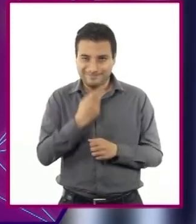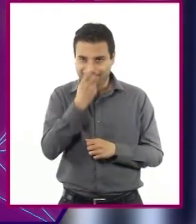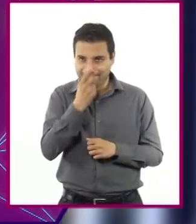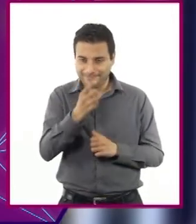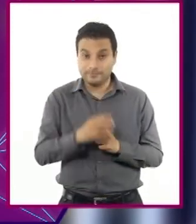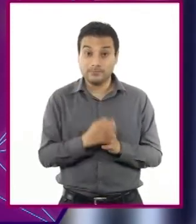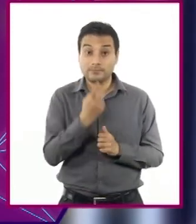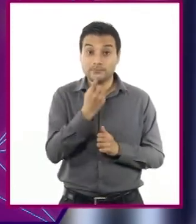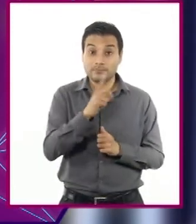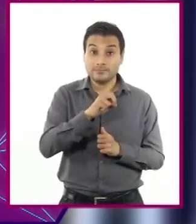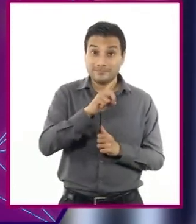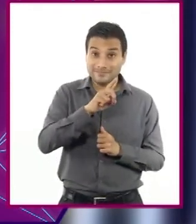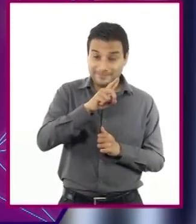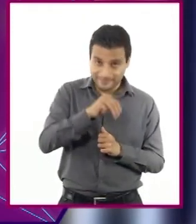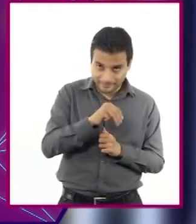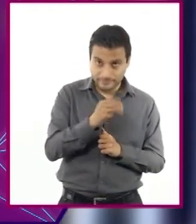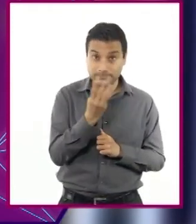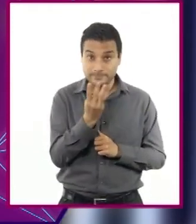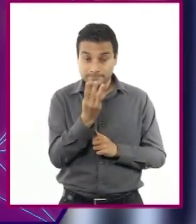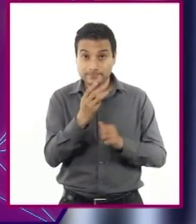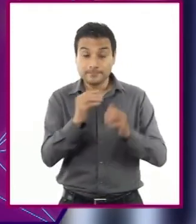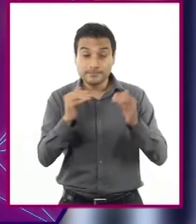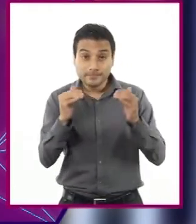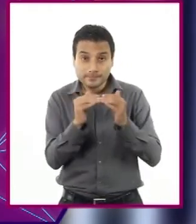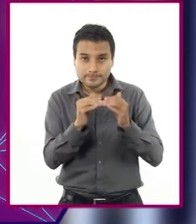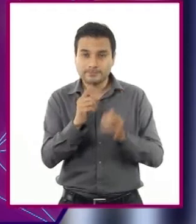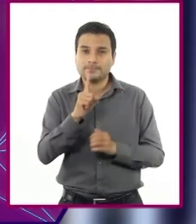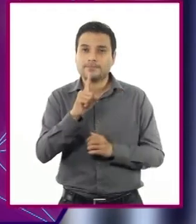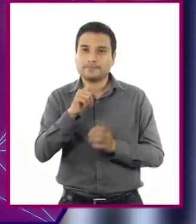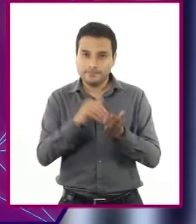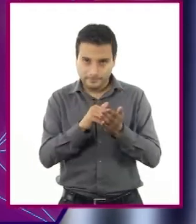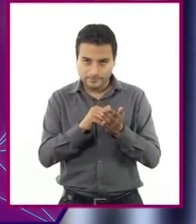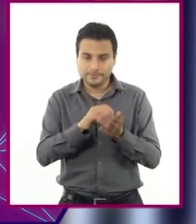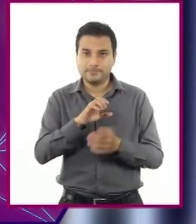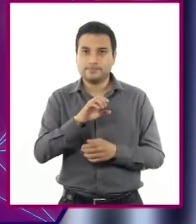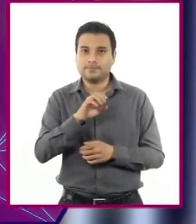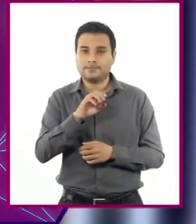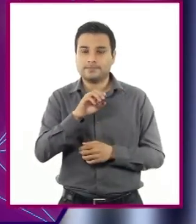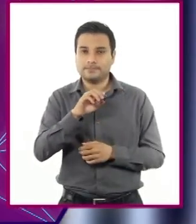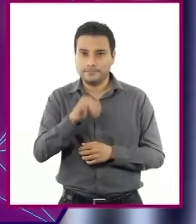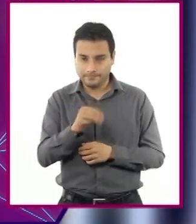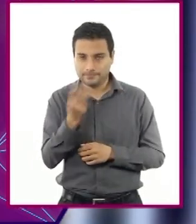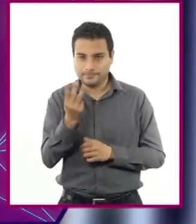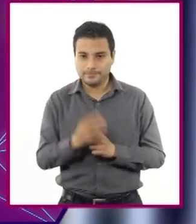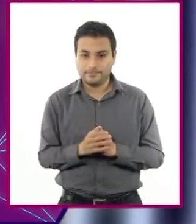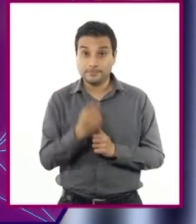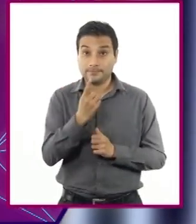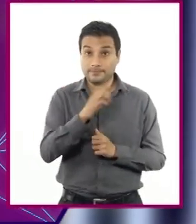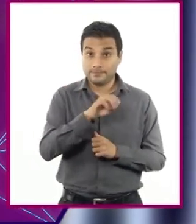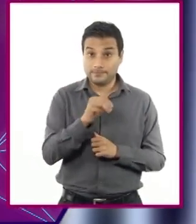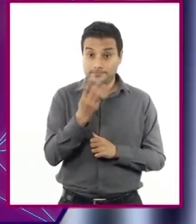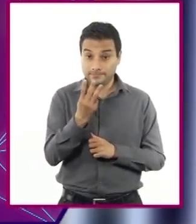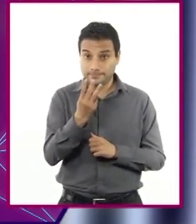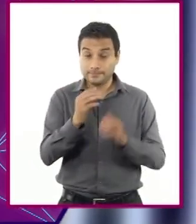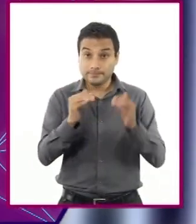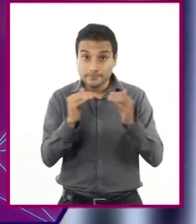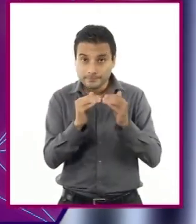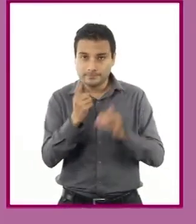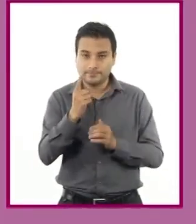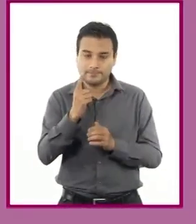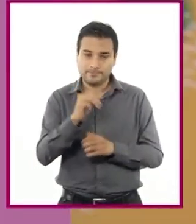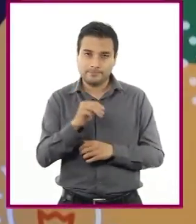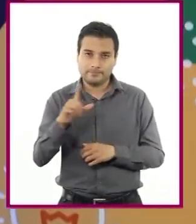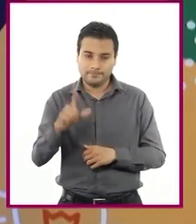decímetro cúbico es equivalente a 1000 centímetros cúbicos. Entonces, 1 centímetro cúbico equivale a 1